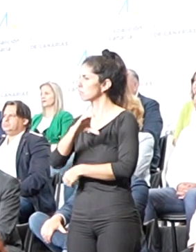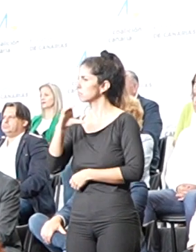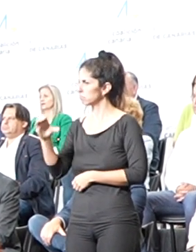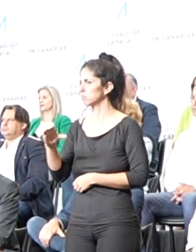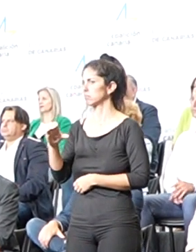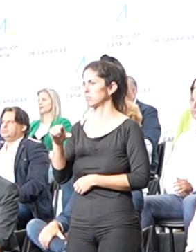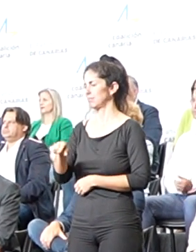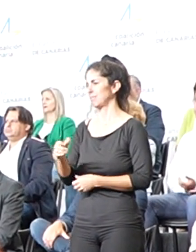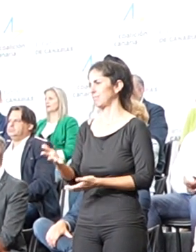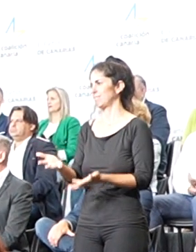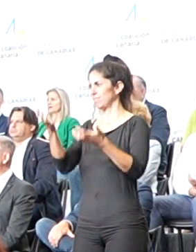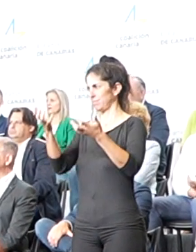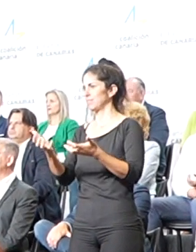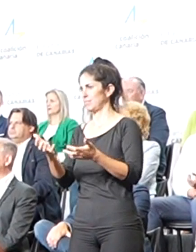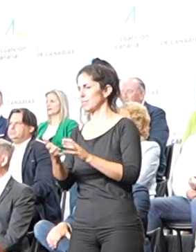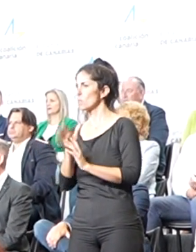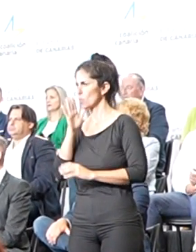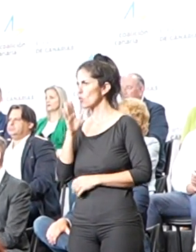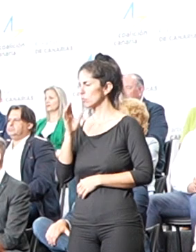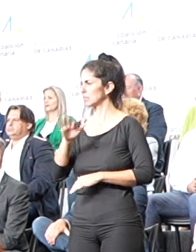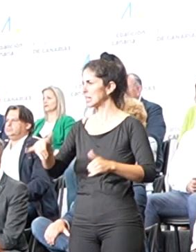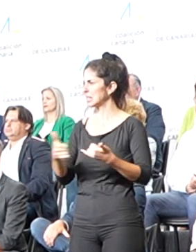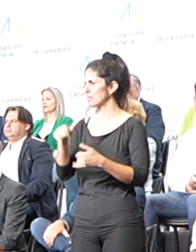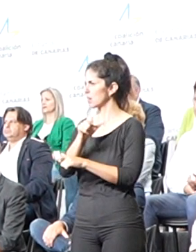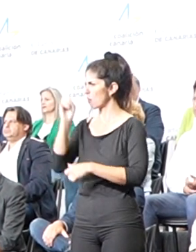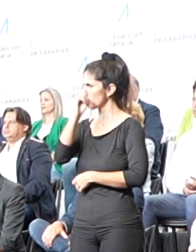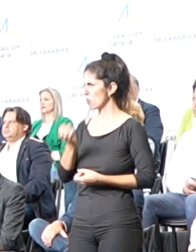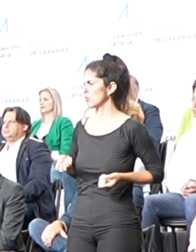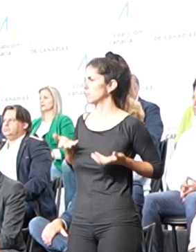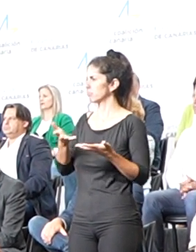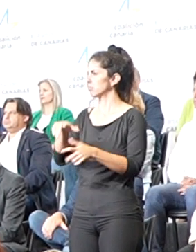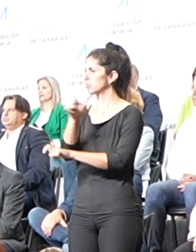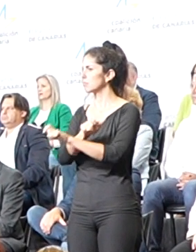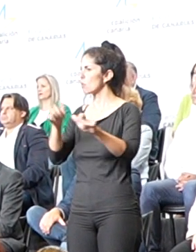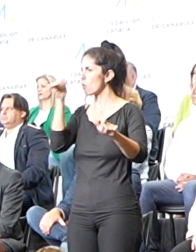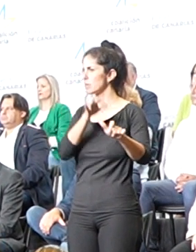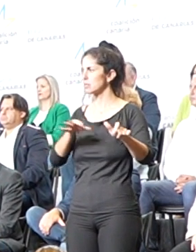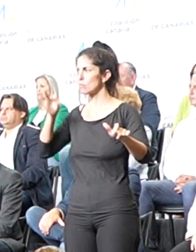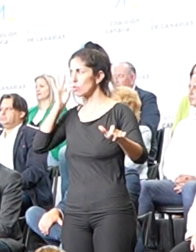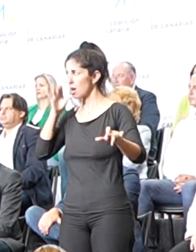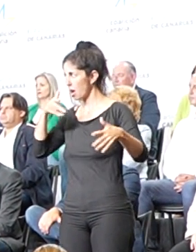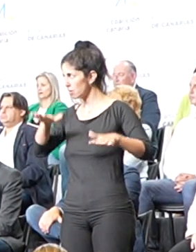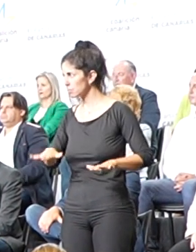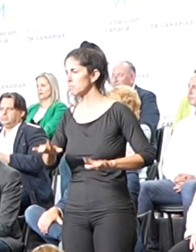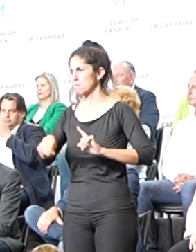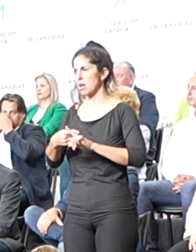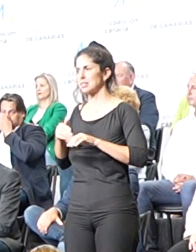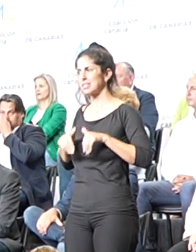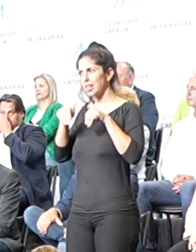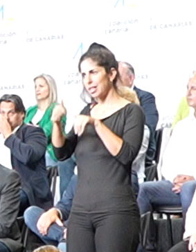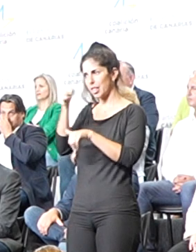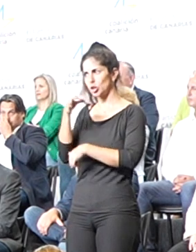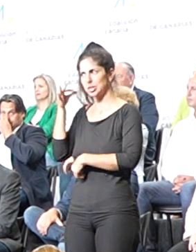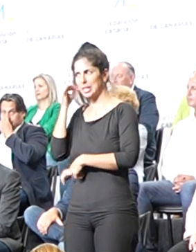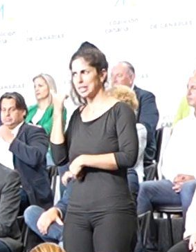hablar Tenerife. Va a hablar Tenerife. Van a hablar los hombres y mujeres que están aquí, los candidatos y candidatas,